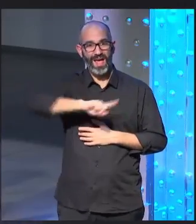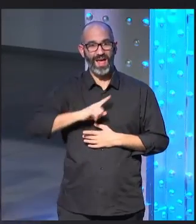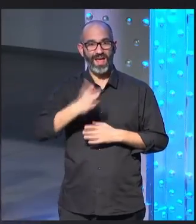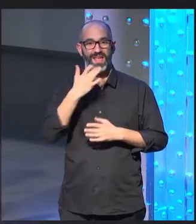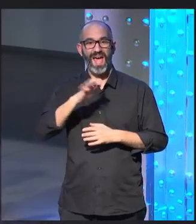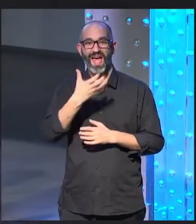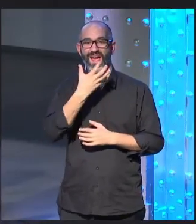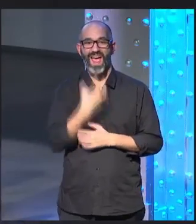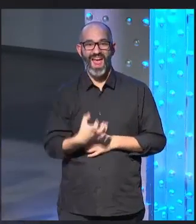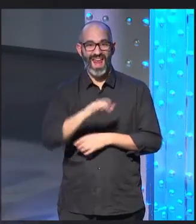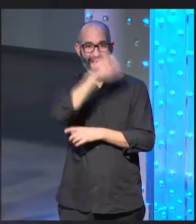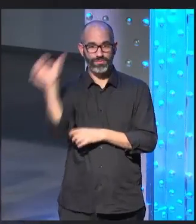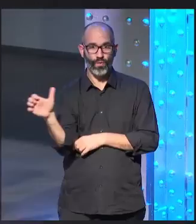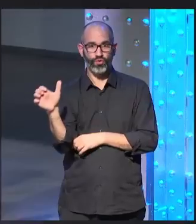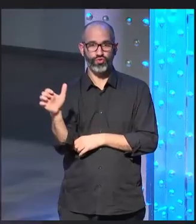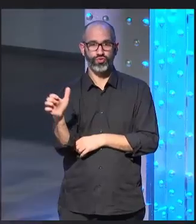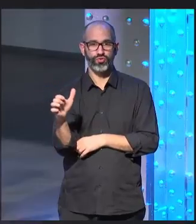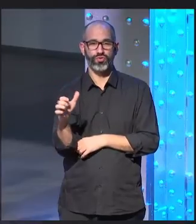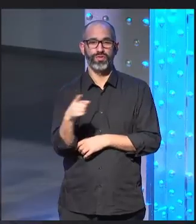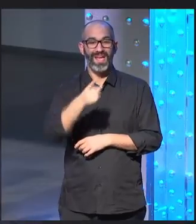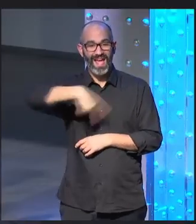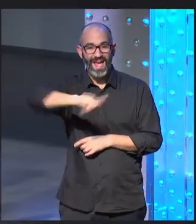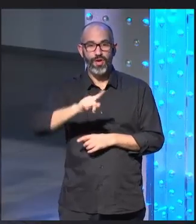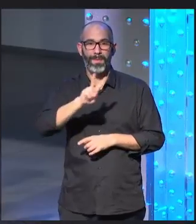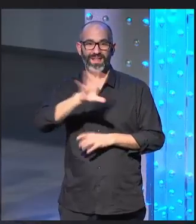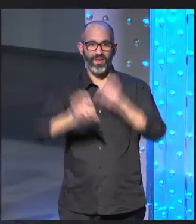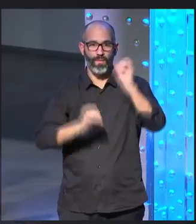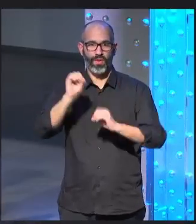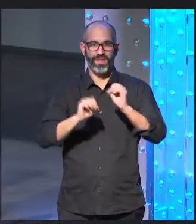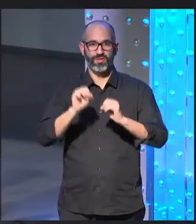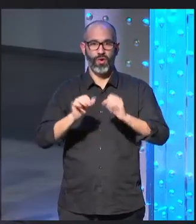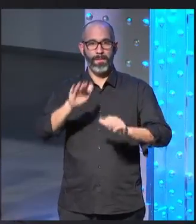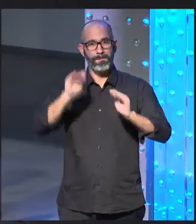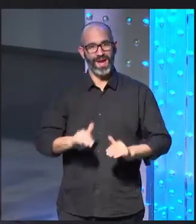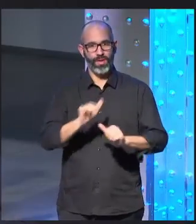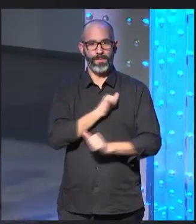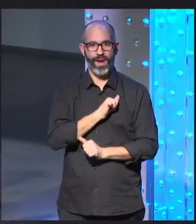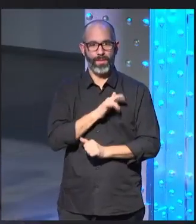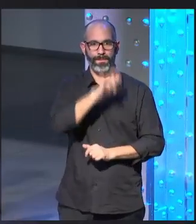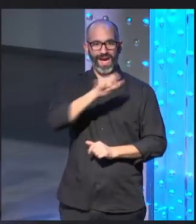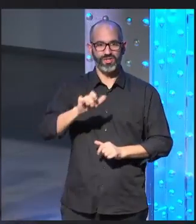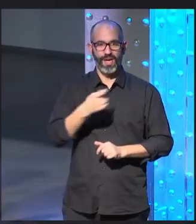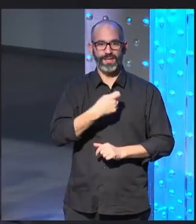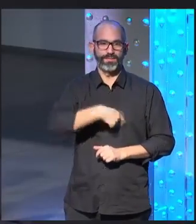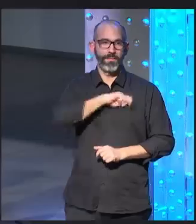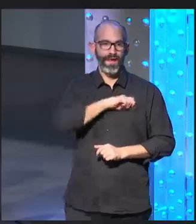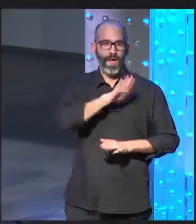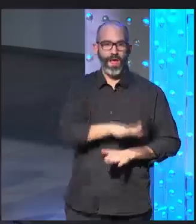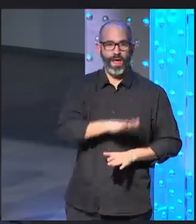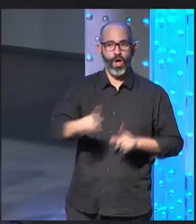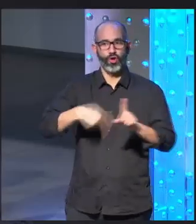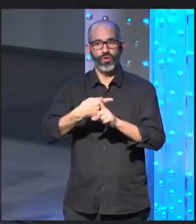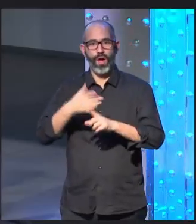en un Erasmus, en su formación, pues tenían un 25% menos de paro que los que se habían quedado sin salir de España